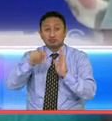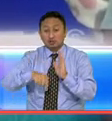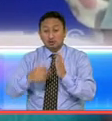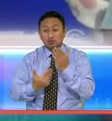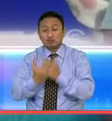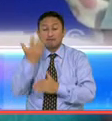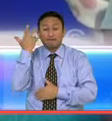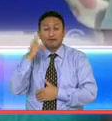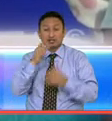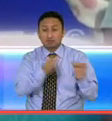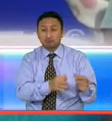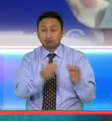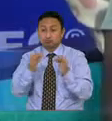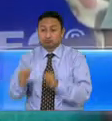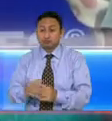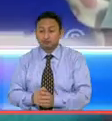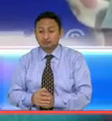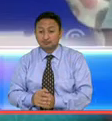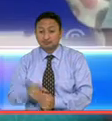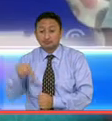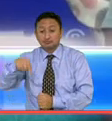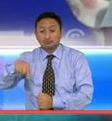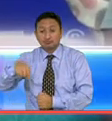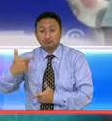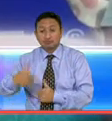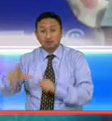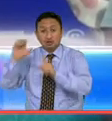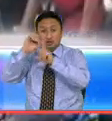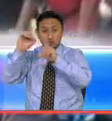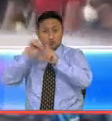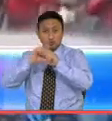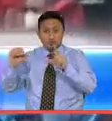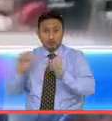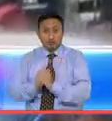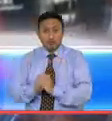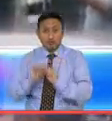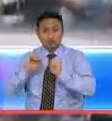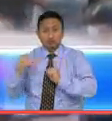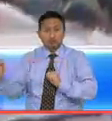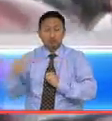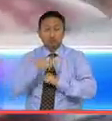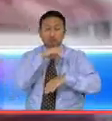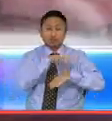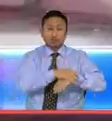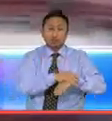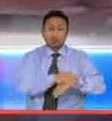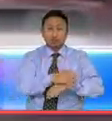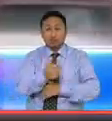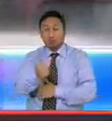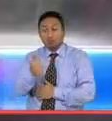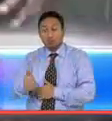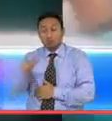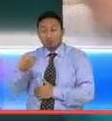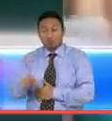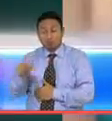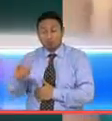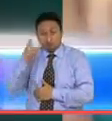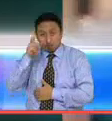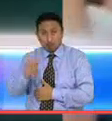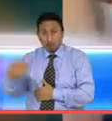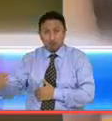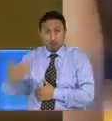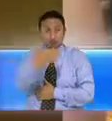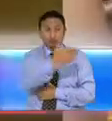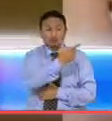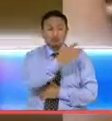fecha para la diligencia y que ésta se desarrolle de manera telemática. Volviendo a Quevedo, las mismas personas que estuvieron en la fiscalía del lugar se trasladaron luego